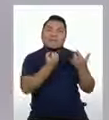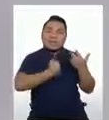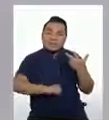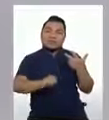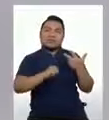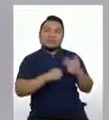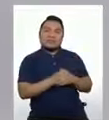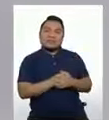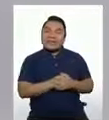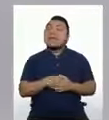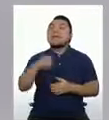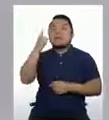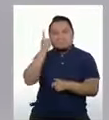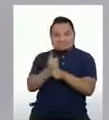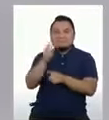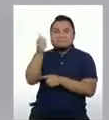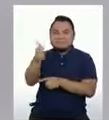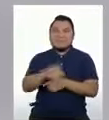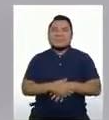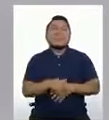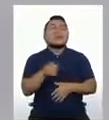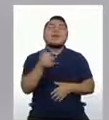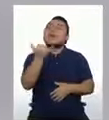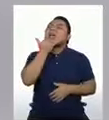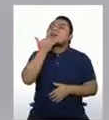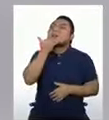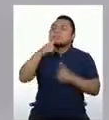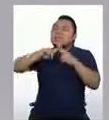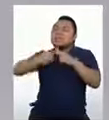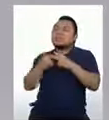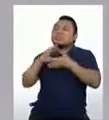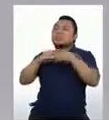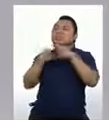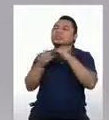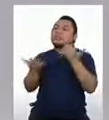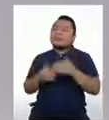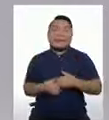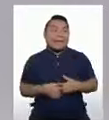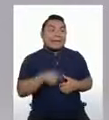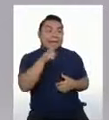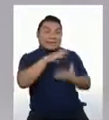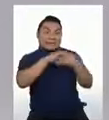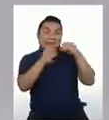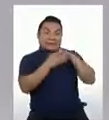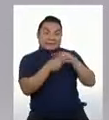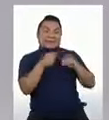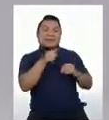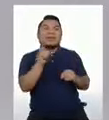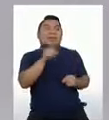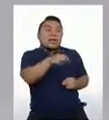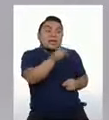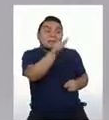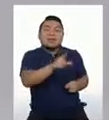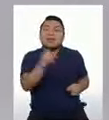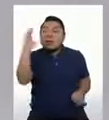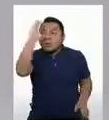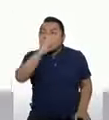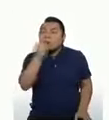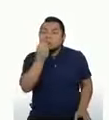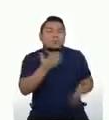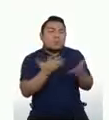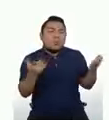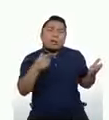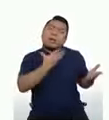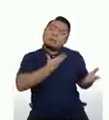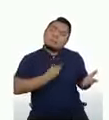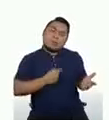hijos. Así es. ¿Qué pasa al inicio de la historia? Lo que pasa es que no encuentran comida y el hombre está